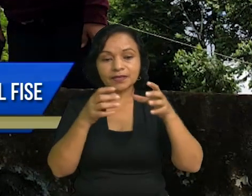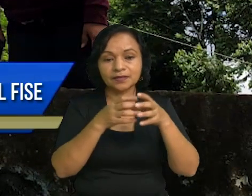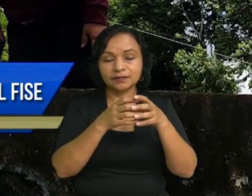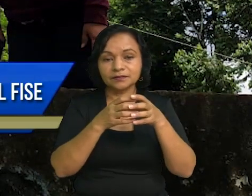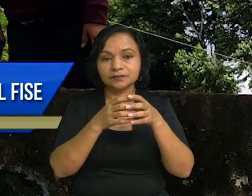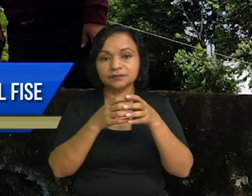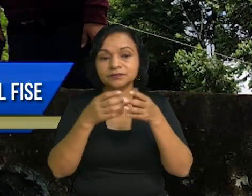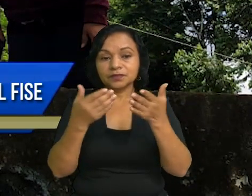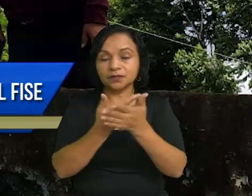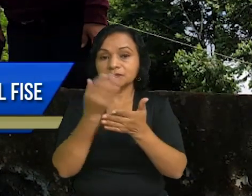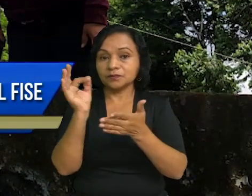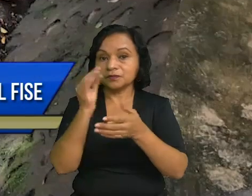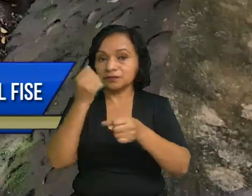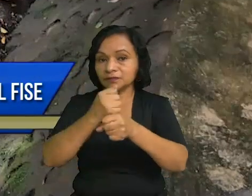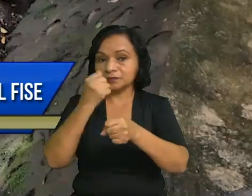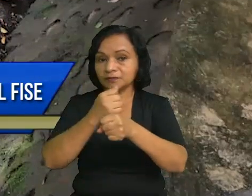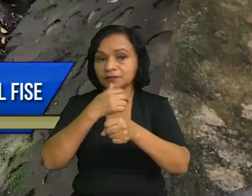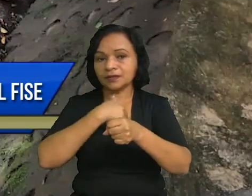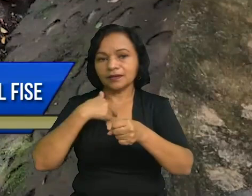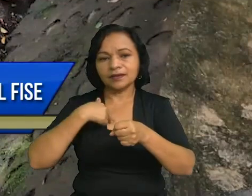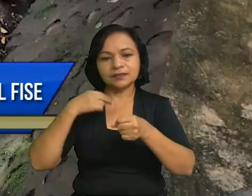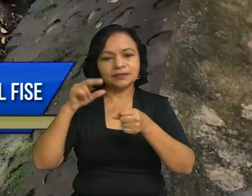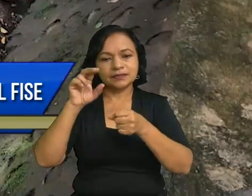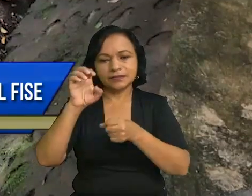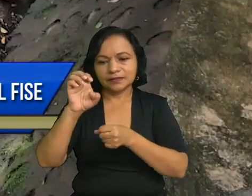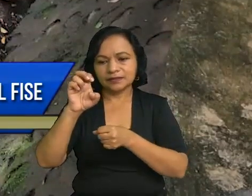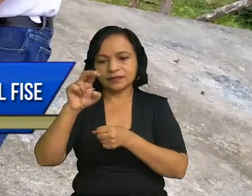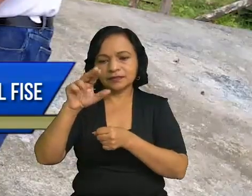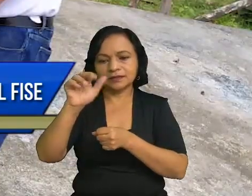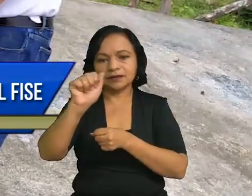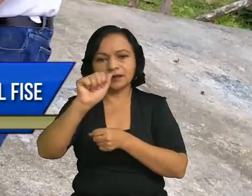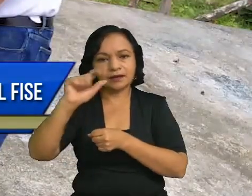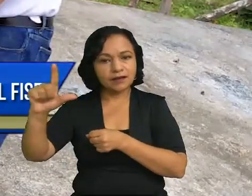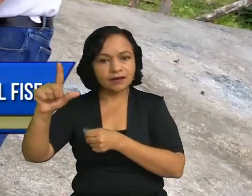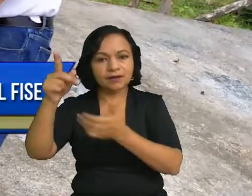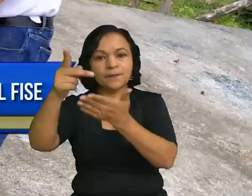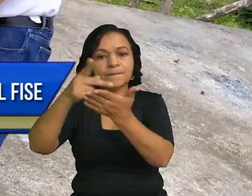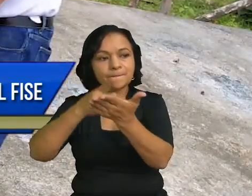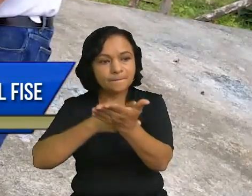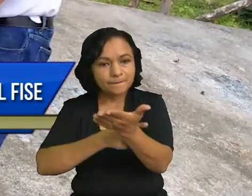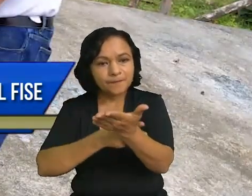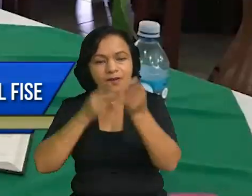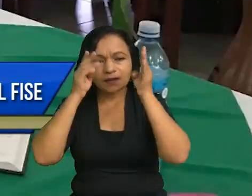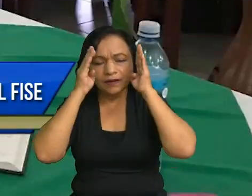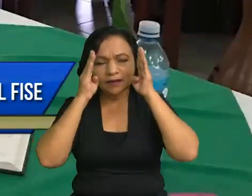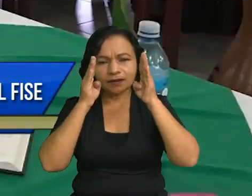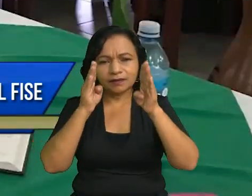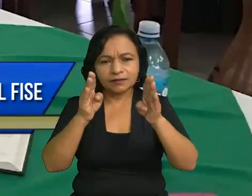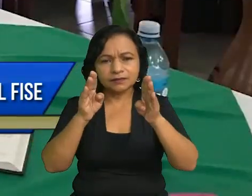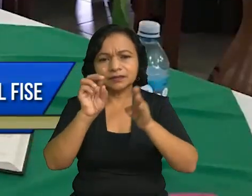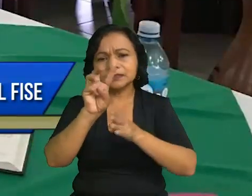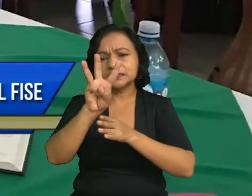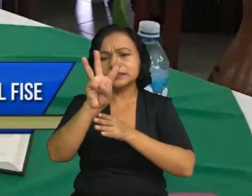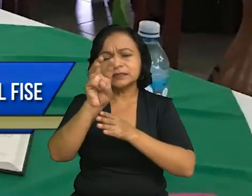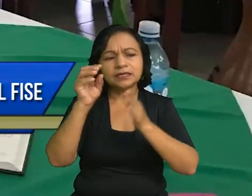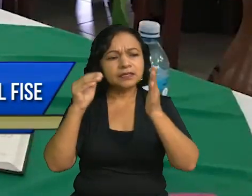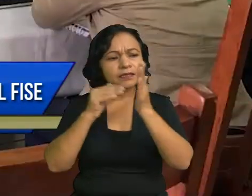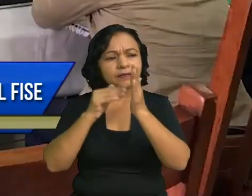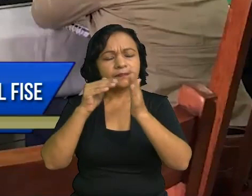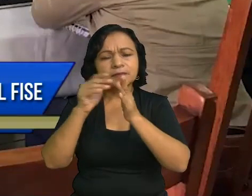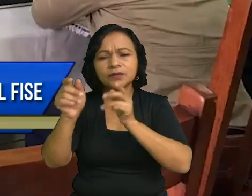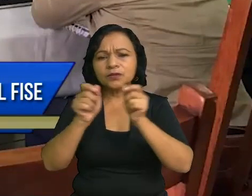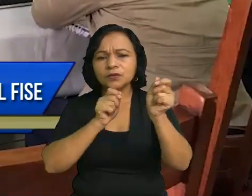una estrategia similar a lo que hacen a cal enacal en un proyecto atiende qué sé yo de 30 millones de dólares